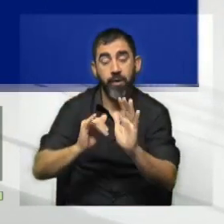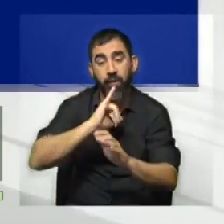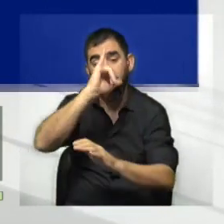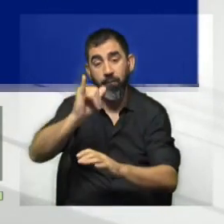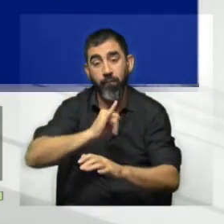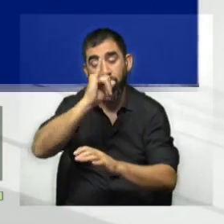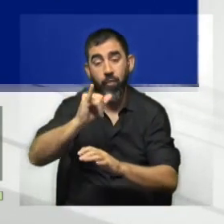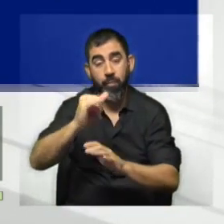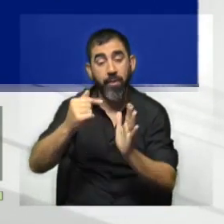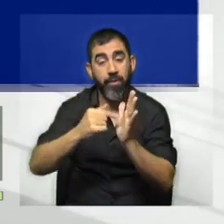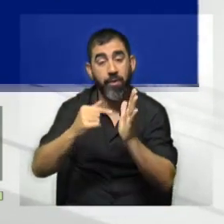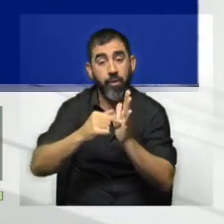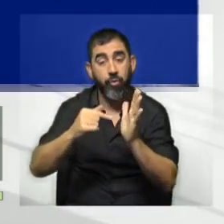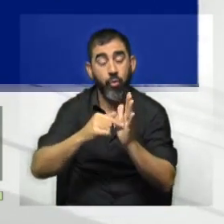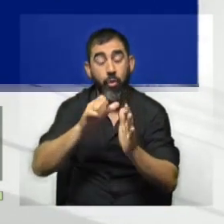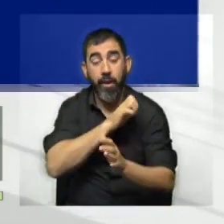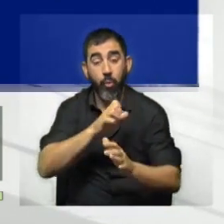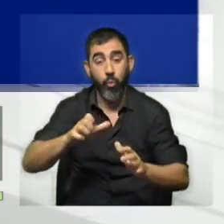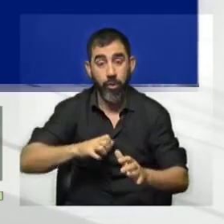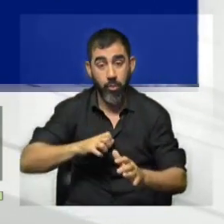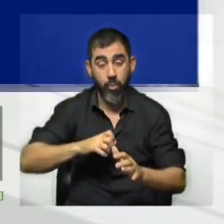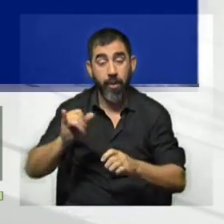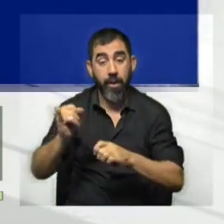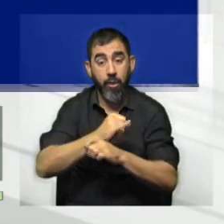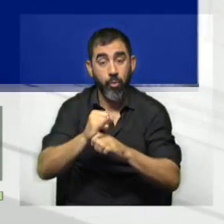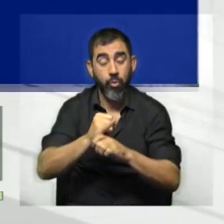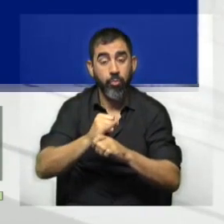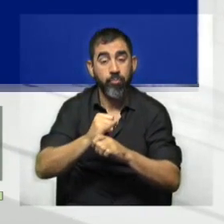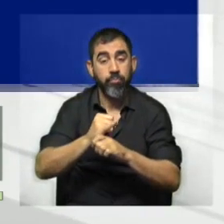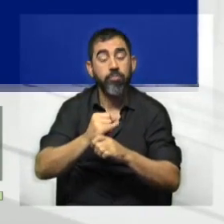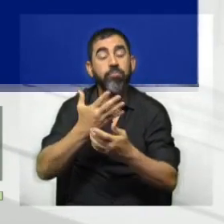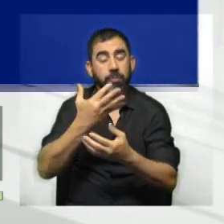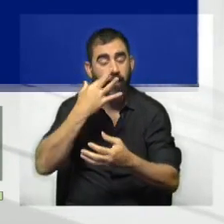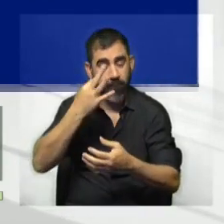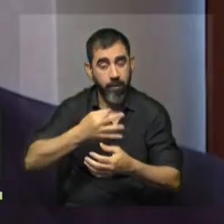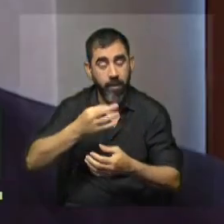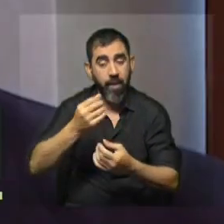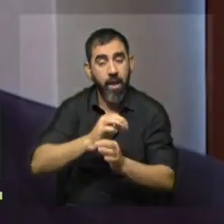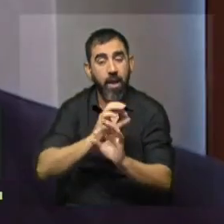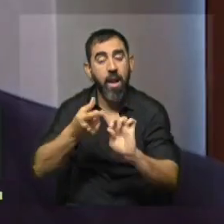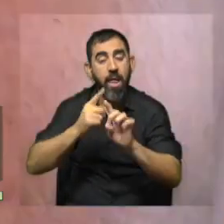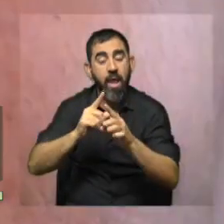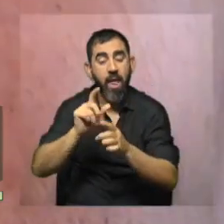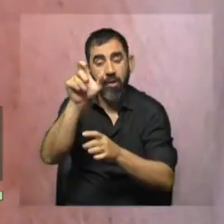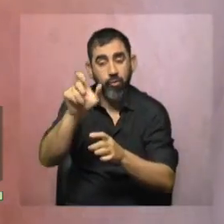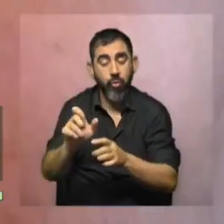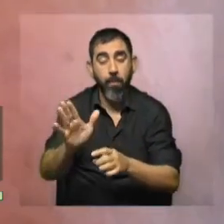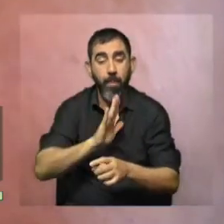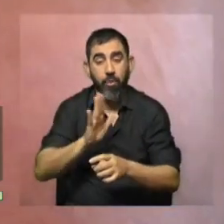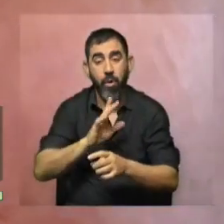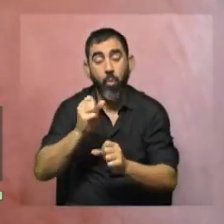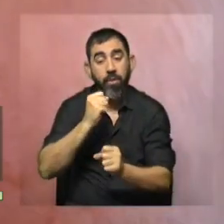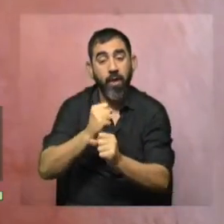a los miembros del directorio ejecutivo de la institución, cuyas conclusiones muestran claramente la relación personal del presidente con